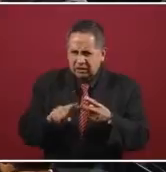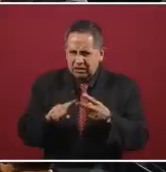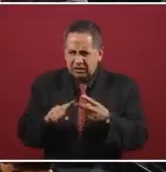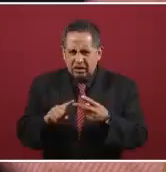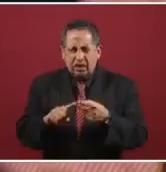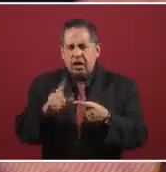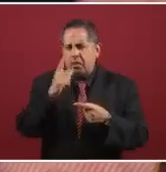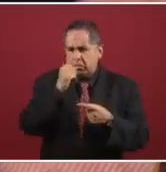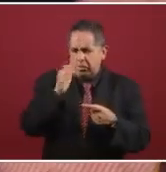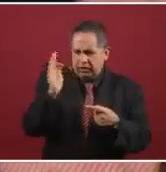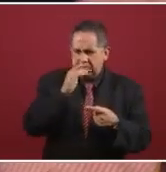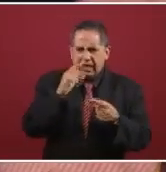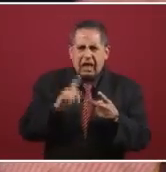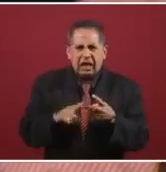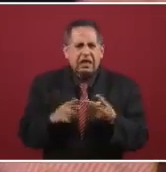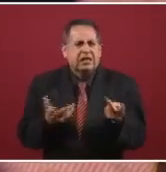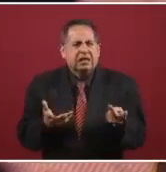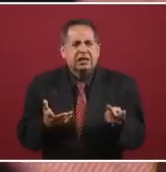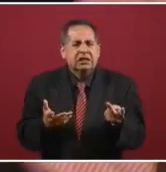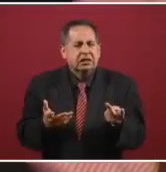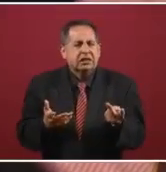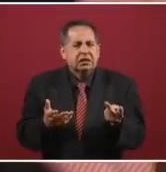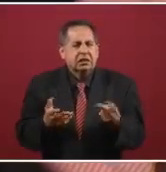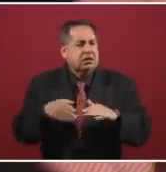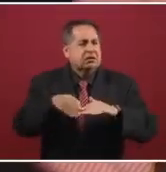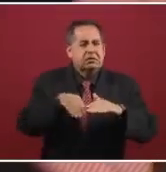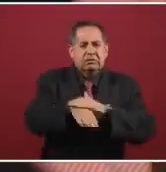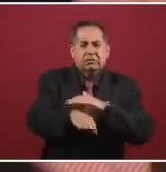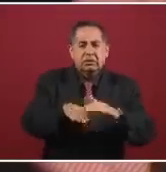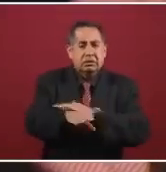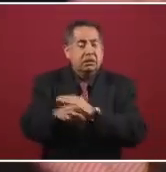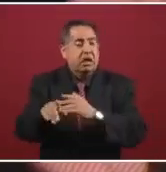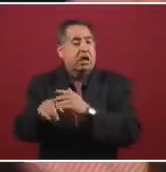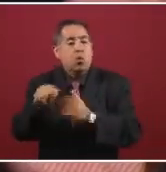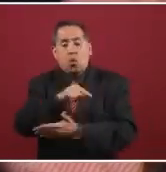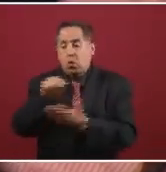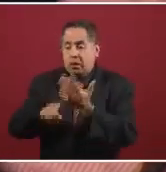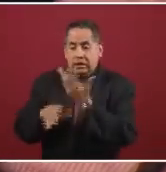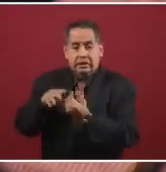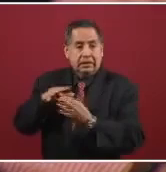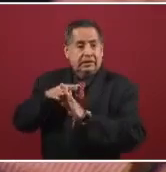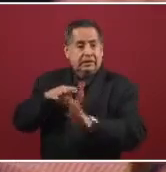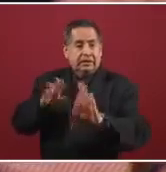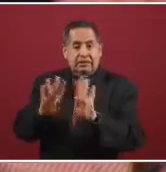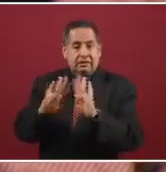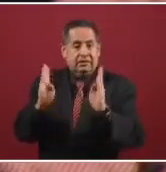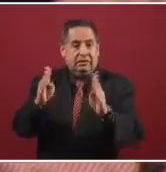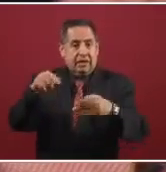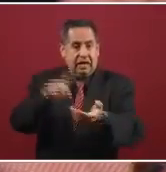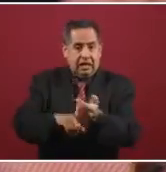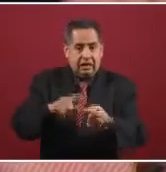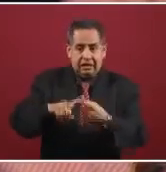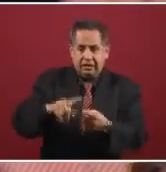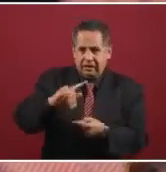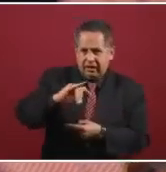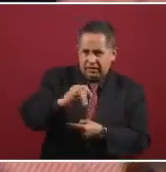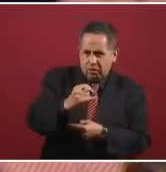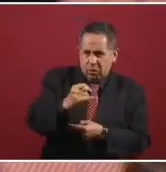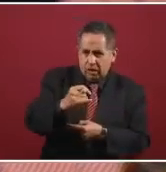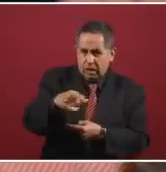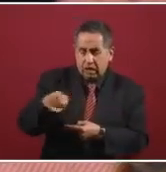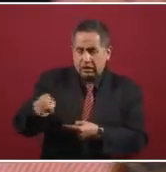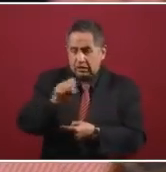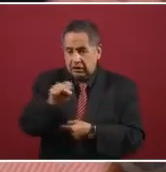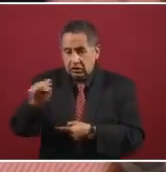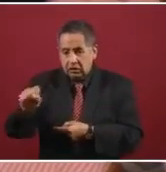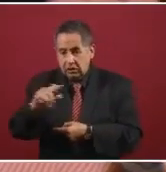La de la Policía Federal, que han intentado entrar a los albergues de Saltillo y de Tijuana. ¿Cómo va a garantizar? ¿Albergues de quién?